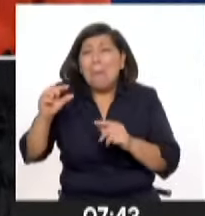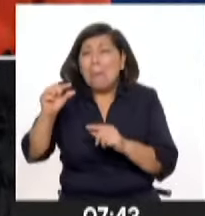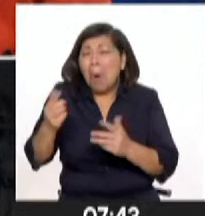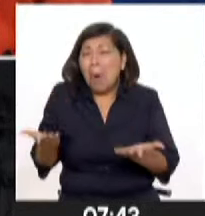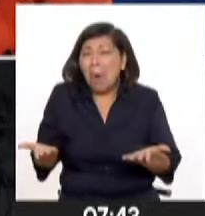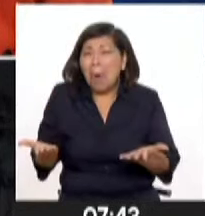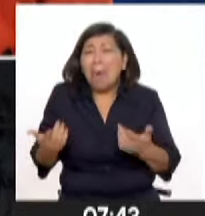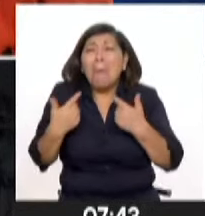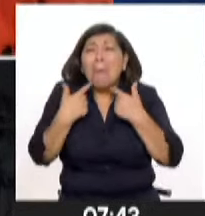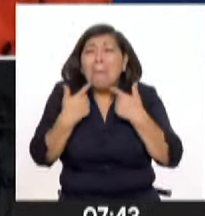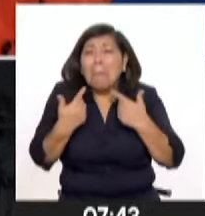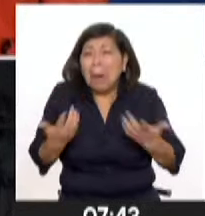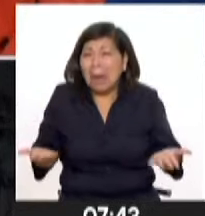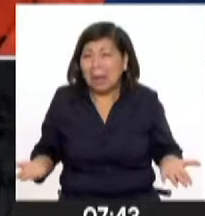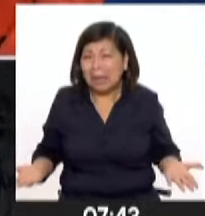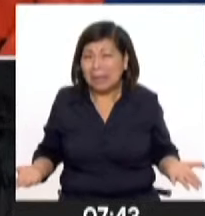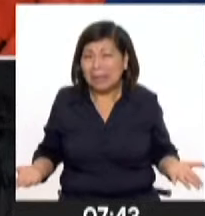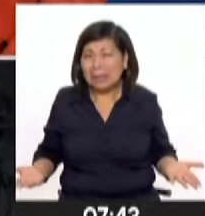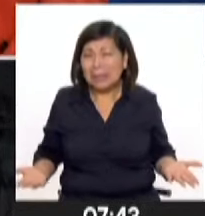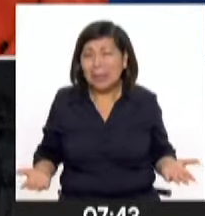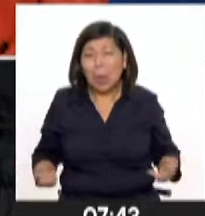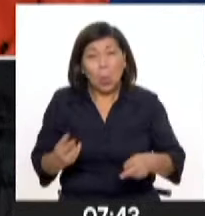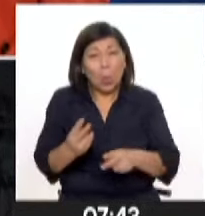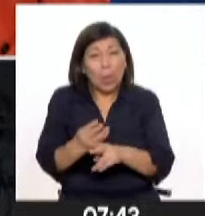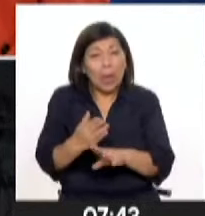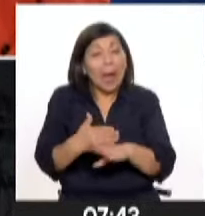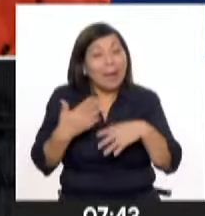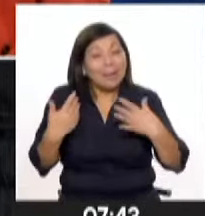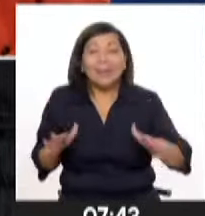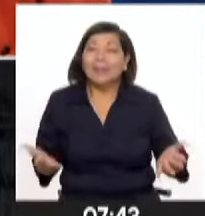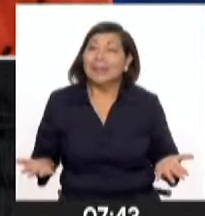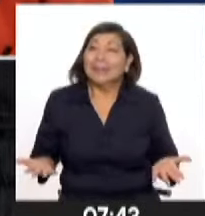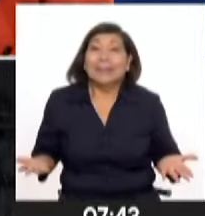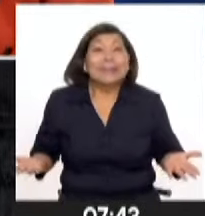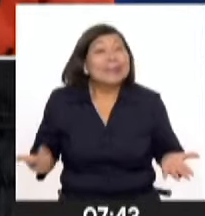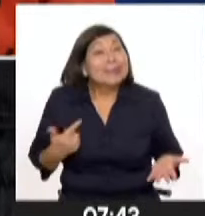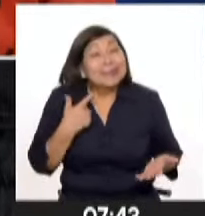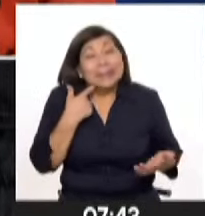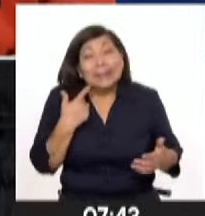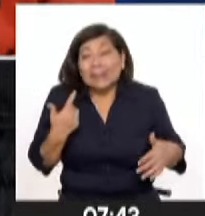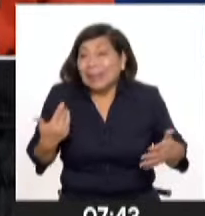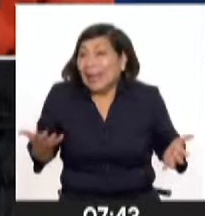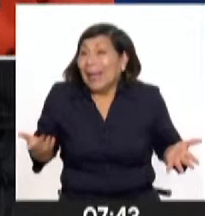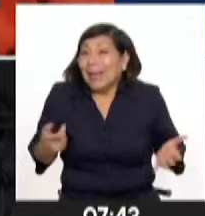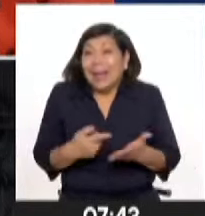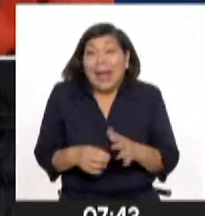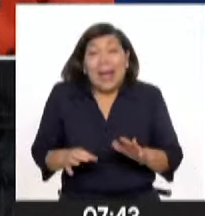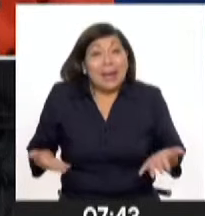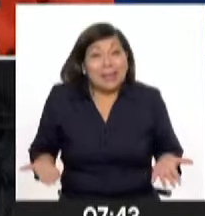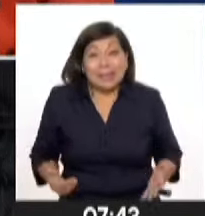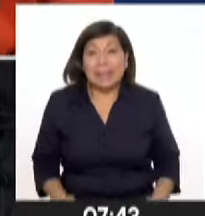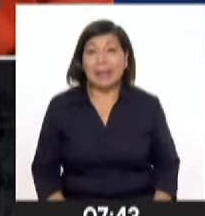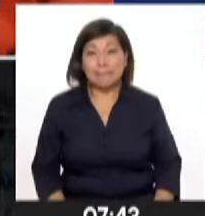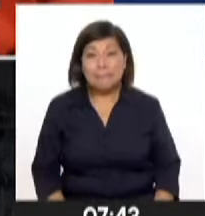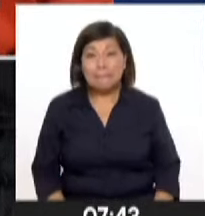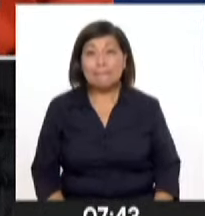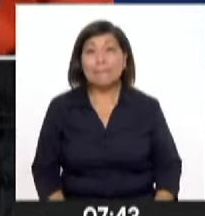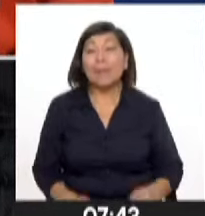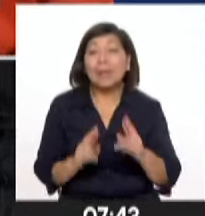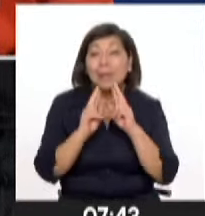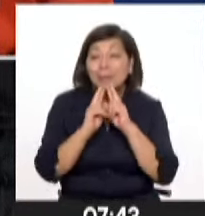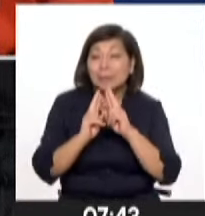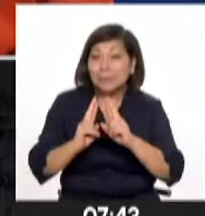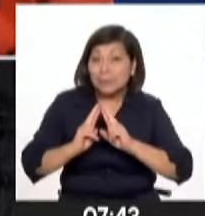mínimos en cuanto a acciones de prevención. Bueno, ya sobre la marcha, señala usted, acciones de